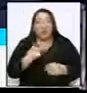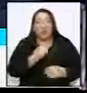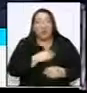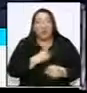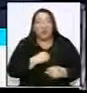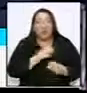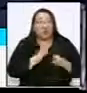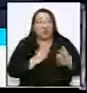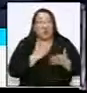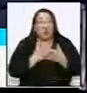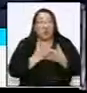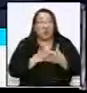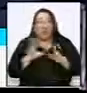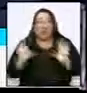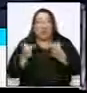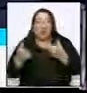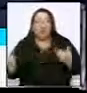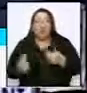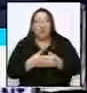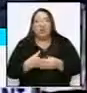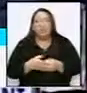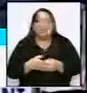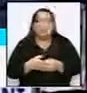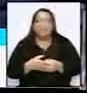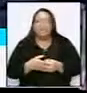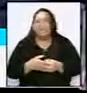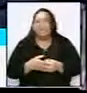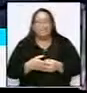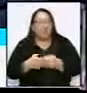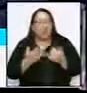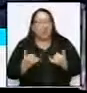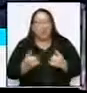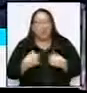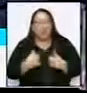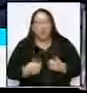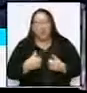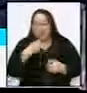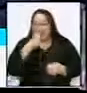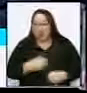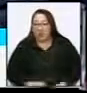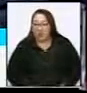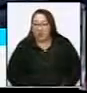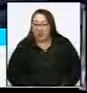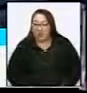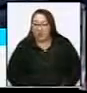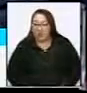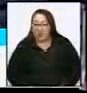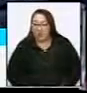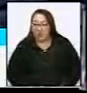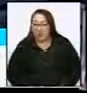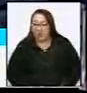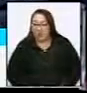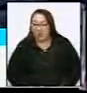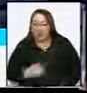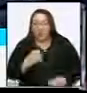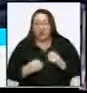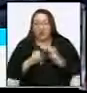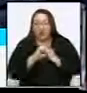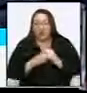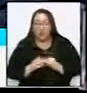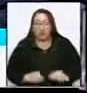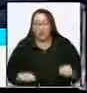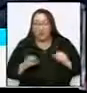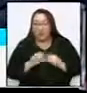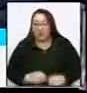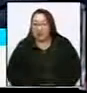es conveniente para la hora histórica que vive el país, a puertas de tener que hacer reformas constitucionales